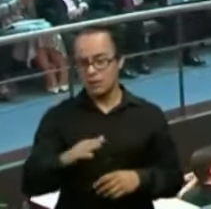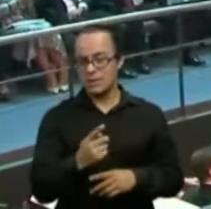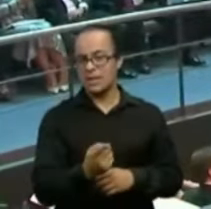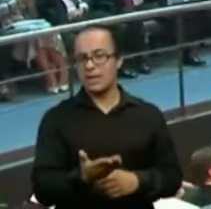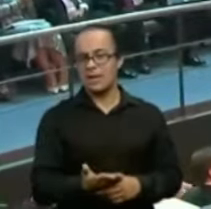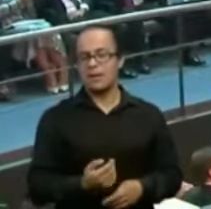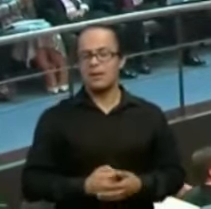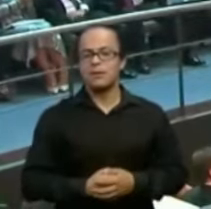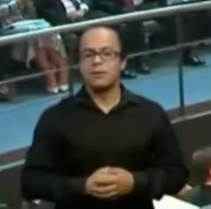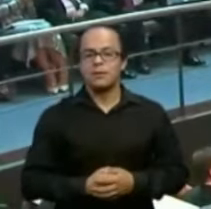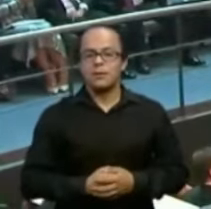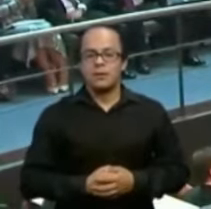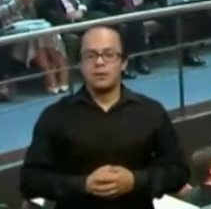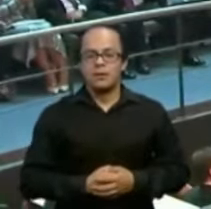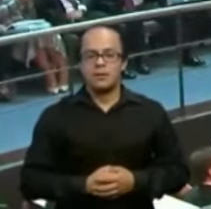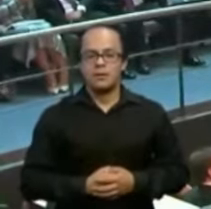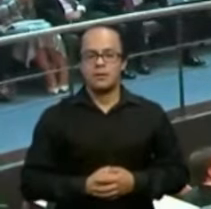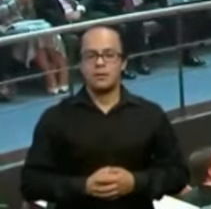Conozco.